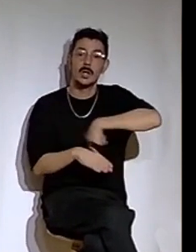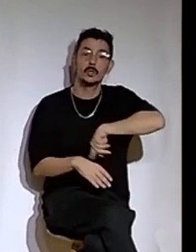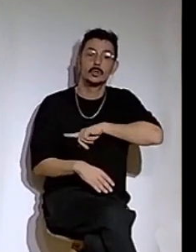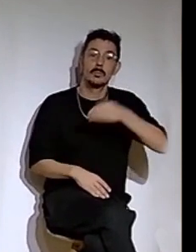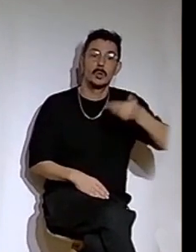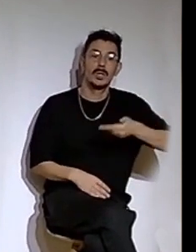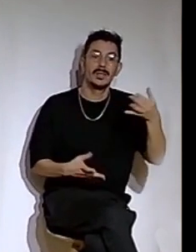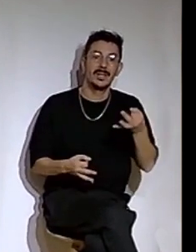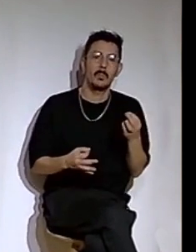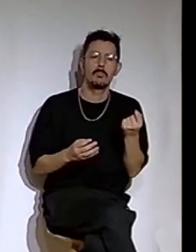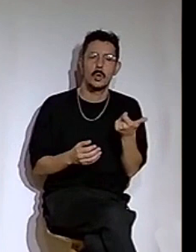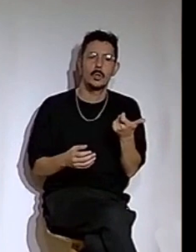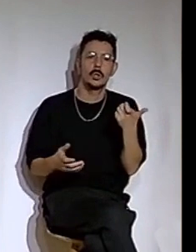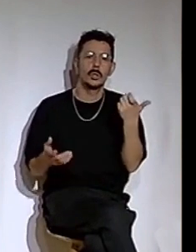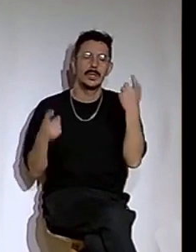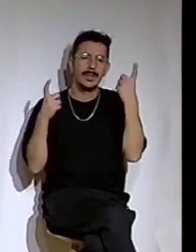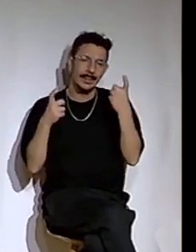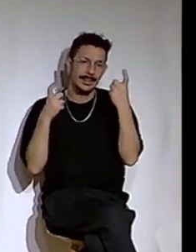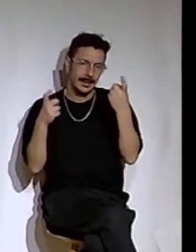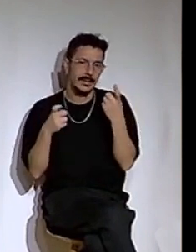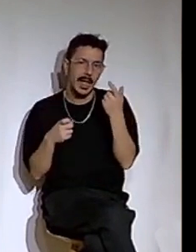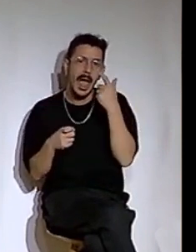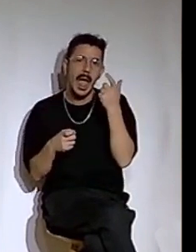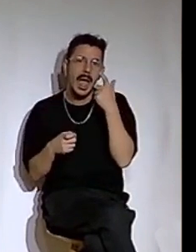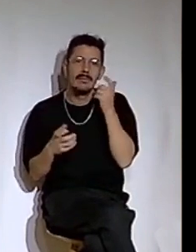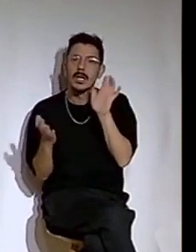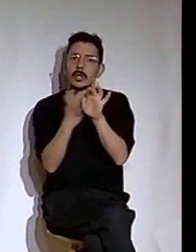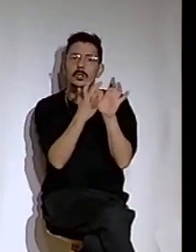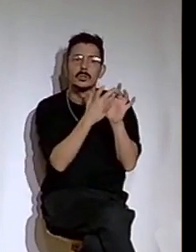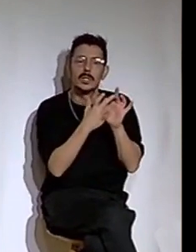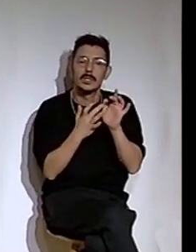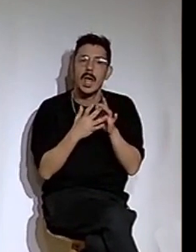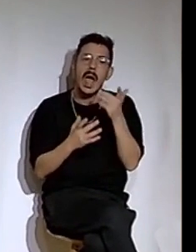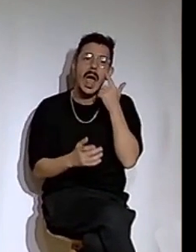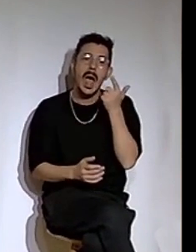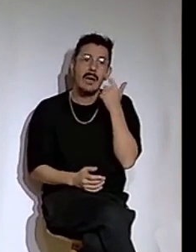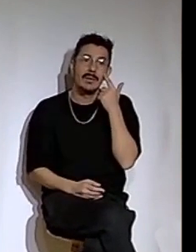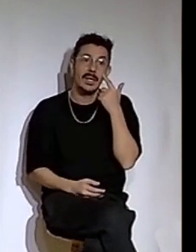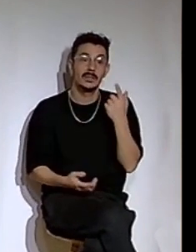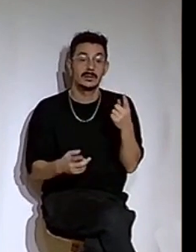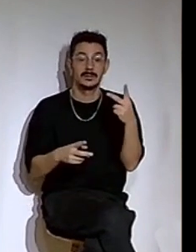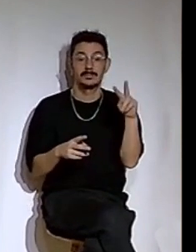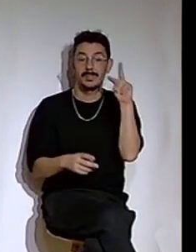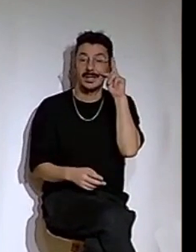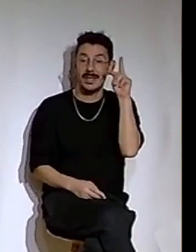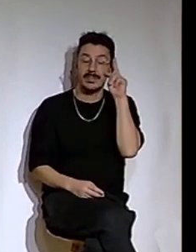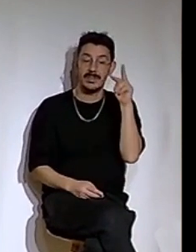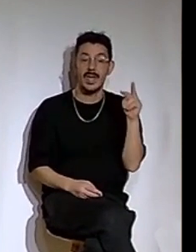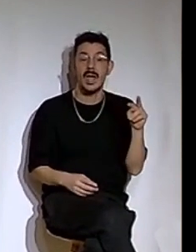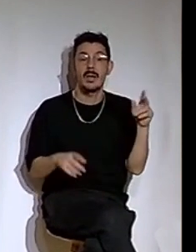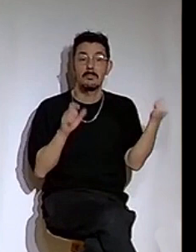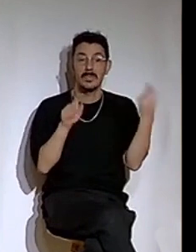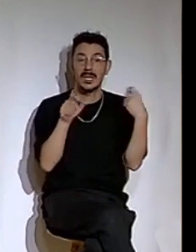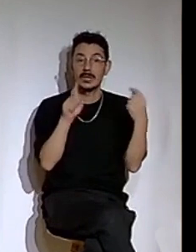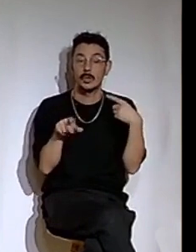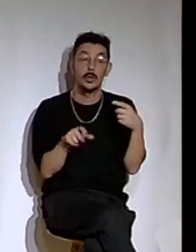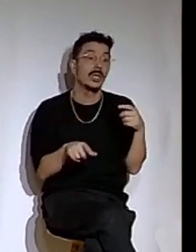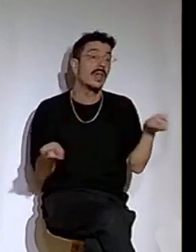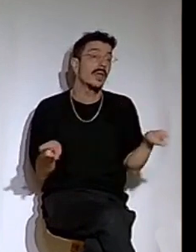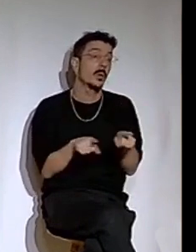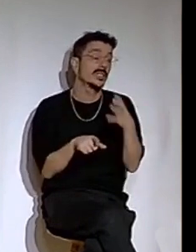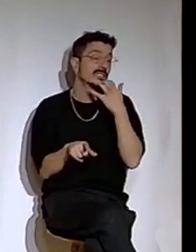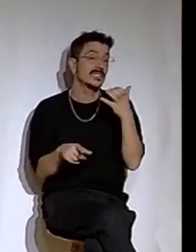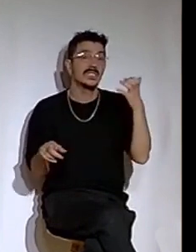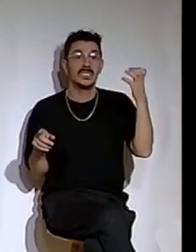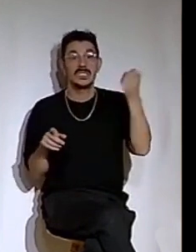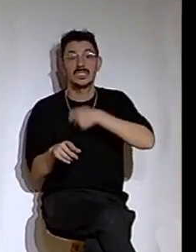puede ser Andalucía o avia Ayala Pero bueno que son al final ambos territorios están marcados por políticas